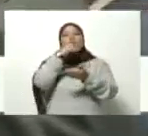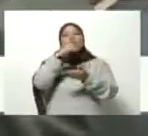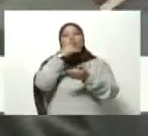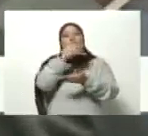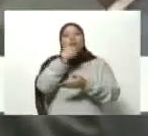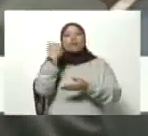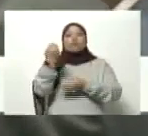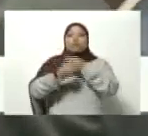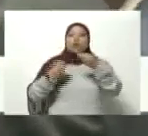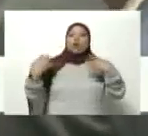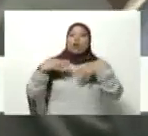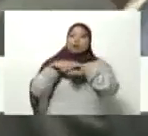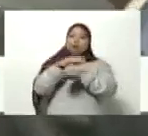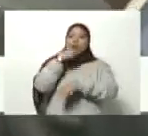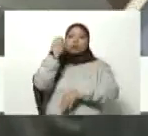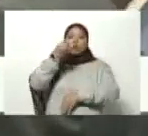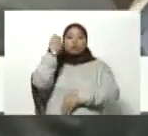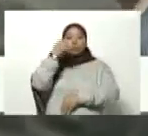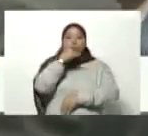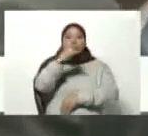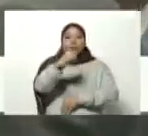Pero me encantaría que pudiéramos hablar un poco más.